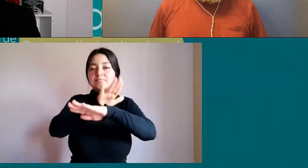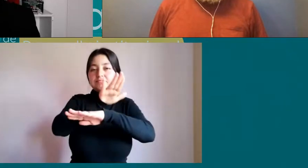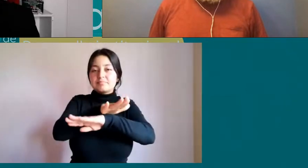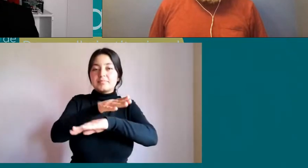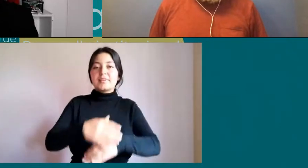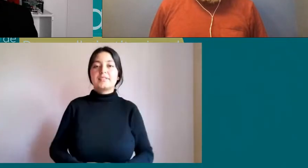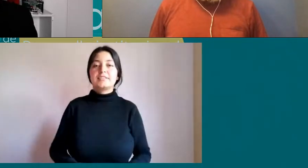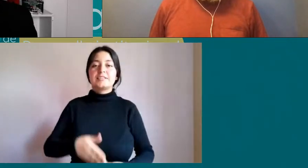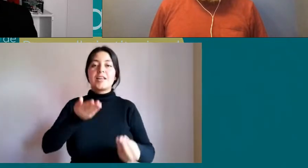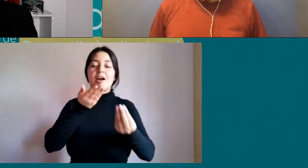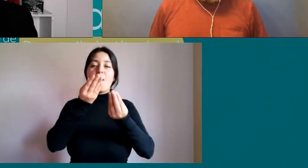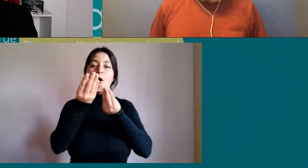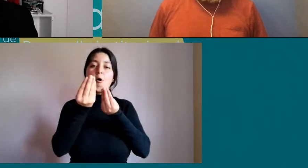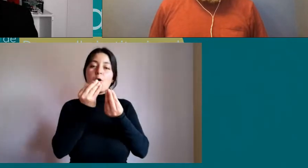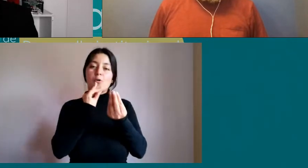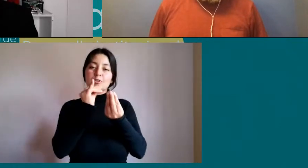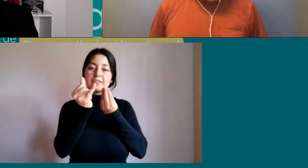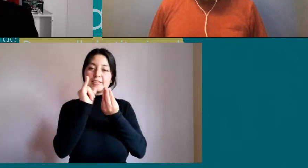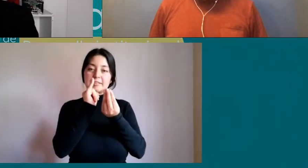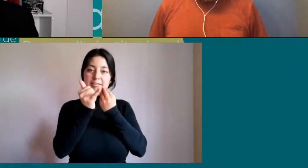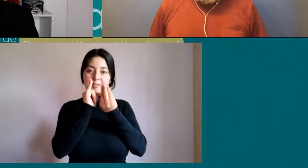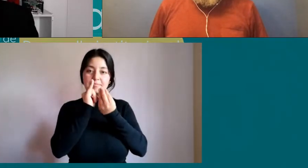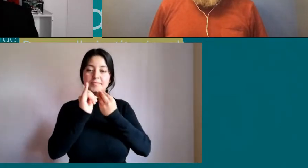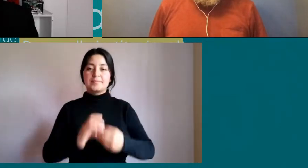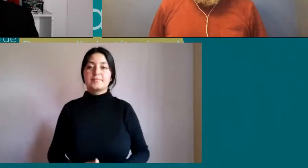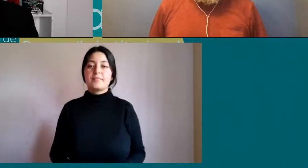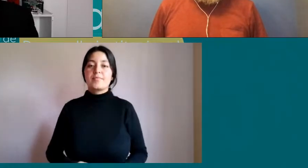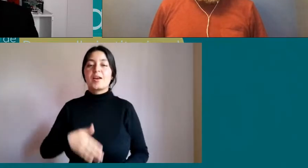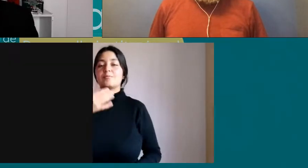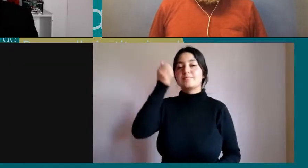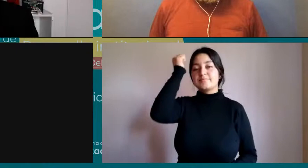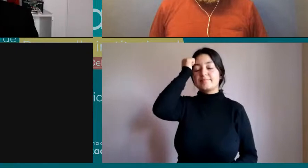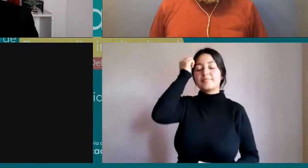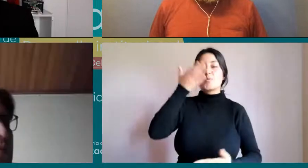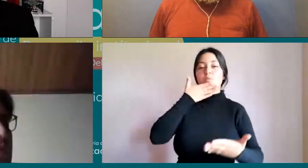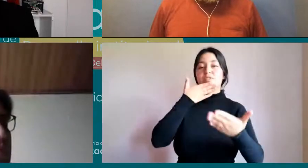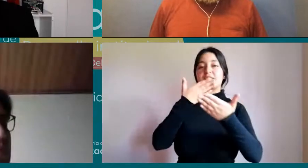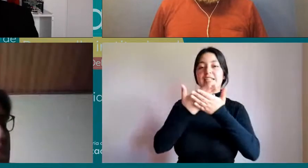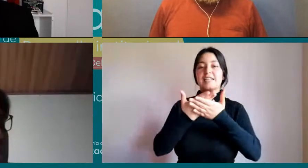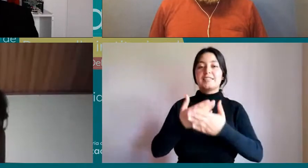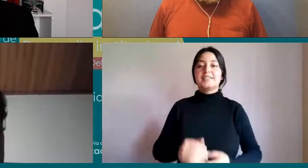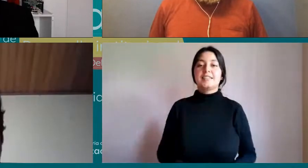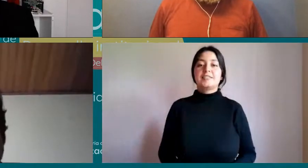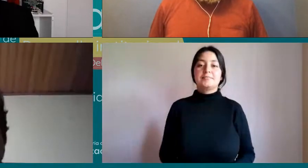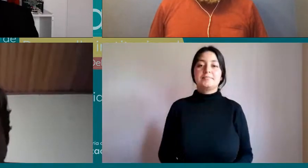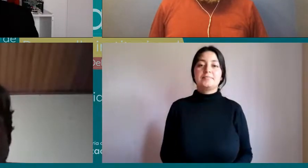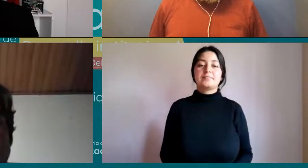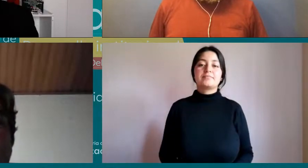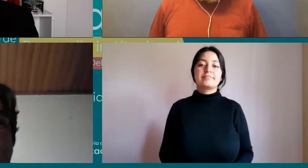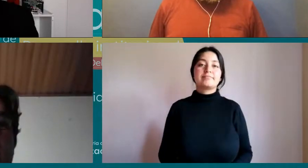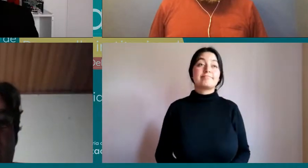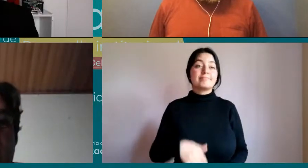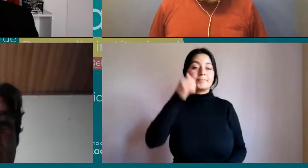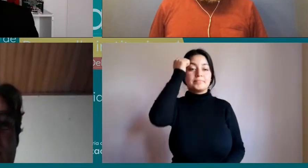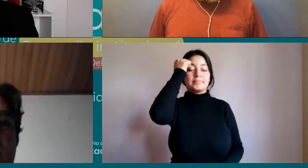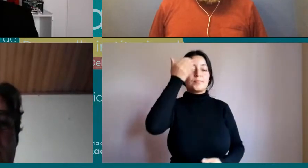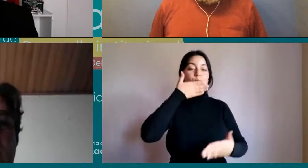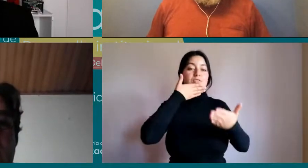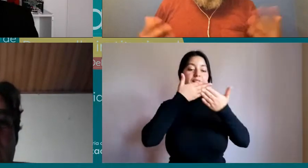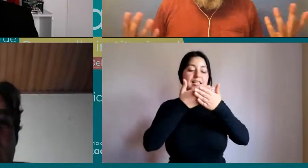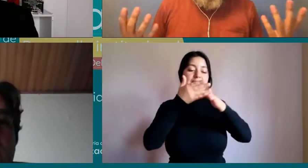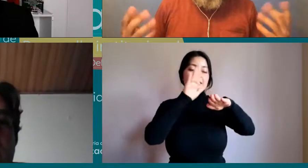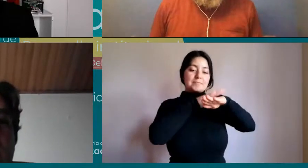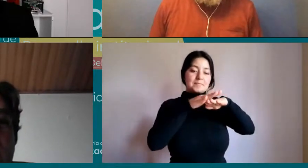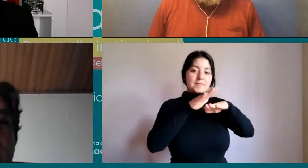continuar. Profesor, muchísimas gracias, muy amable. Un placer, muchísimas gracias por la invitación. Espero